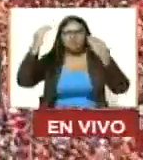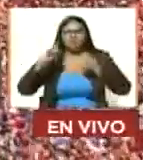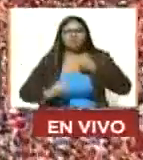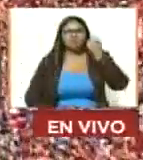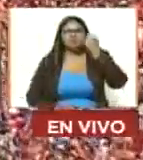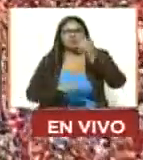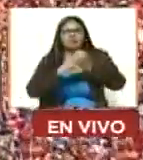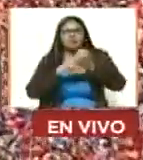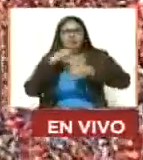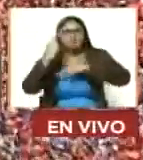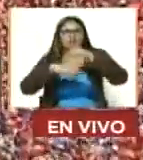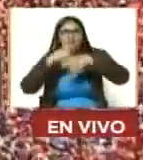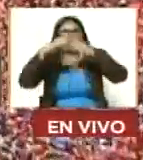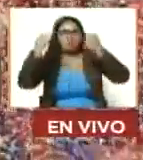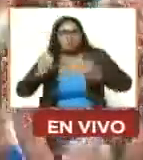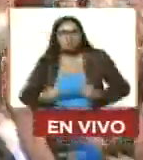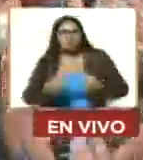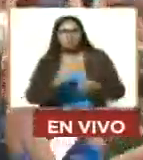¡Saludo solidario!